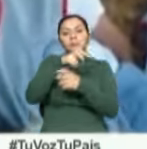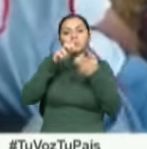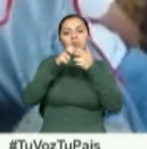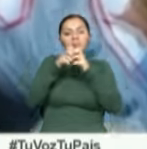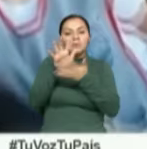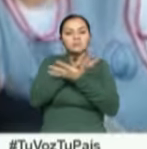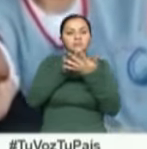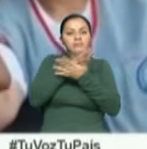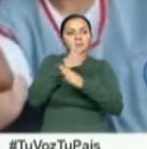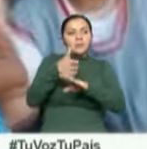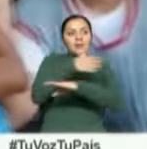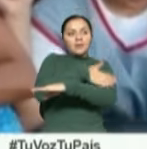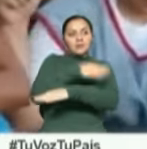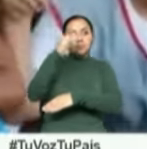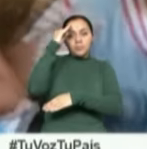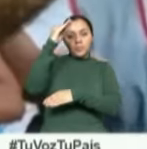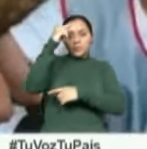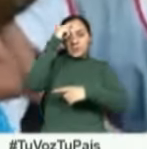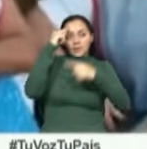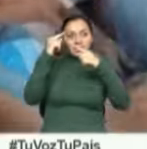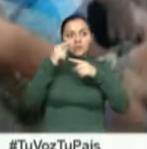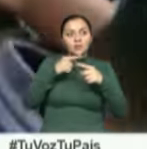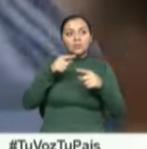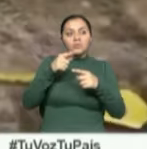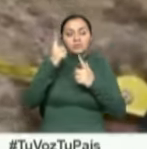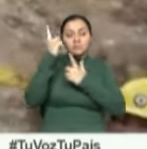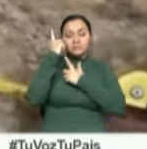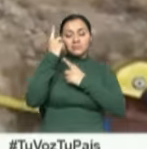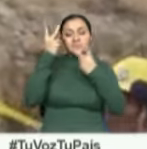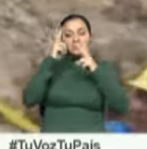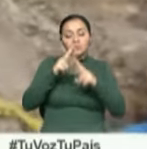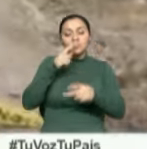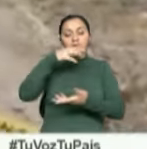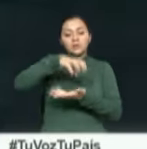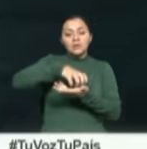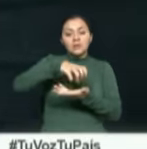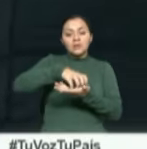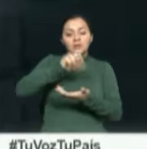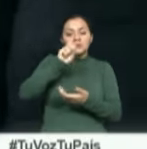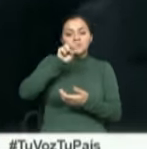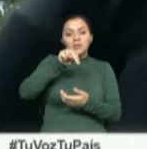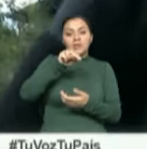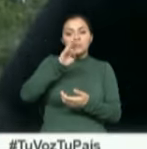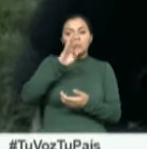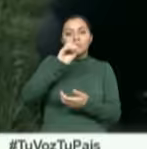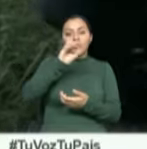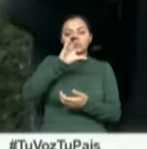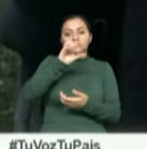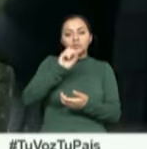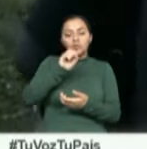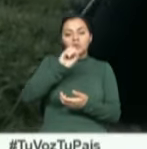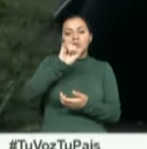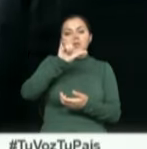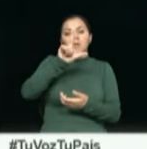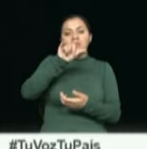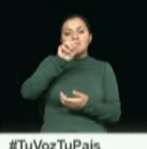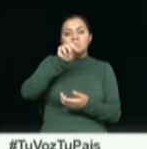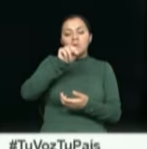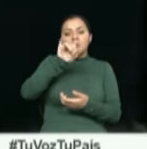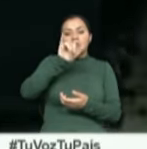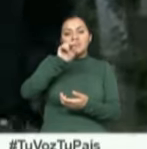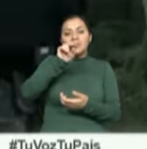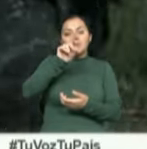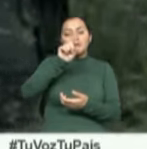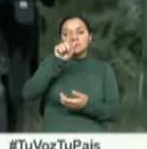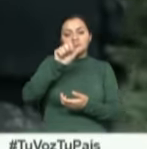agresiones a miembros de la Policía Nacional y de las Fuerzas Armadas en los cantones San Juan Bosco y Limón Indaza generadas en diciembre